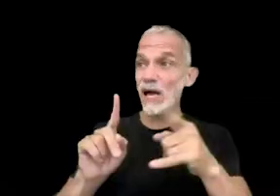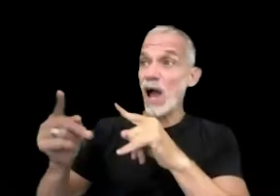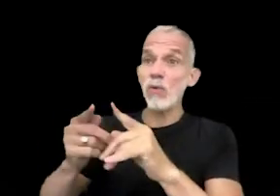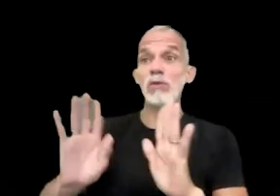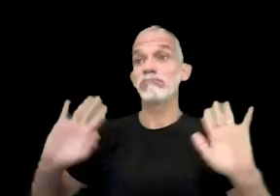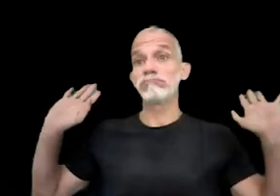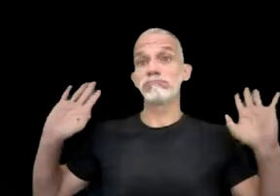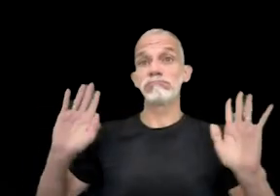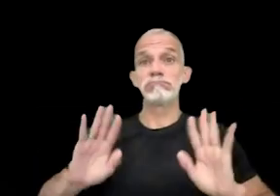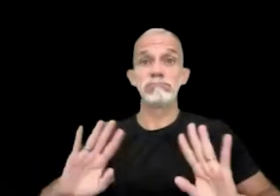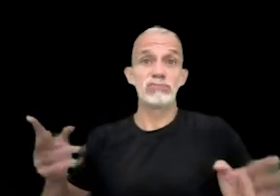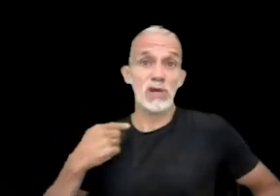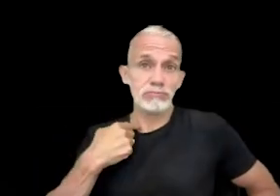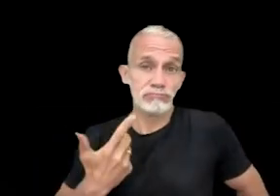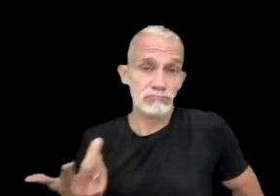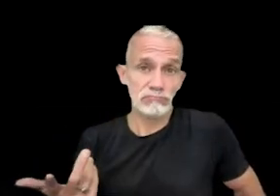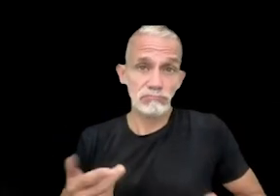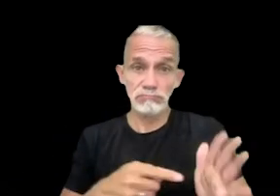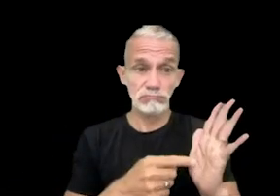defienda.